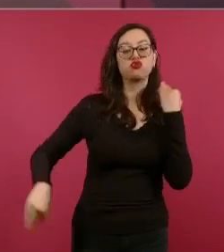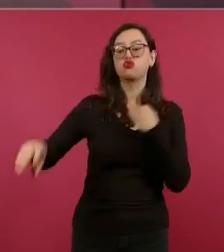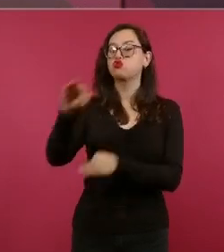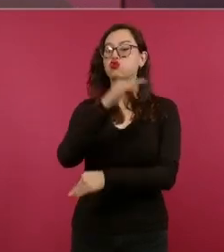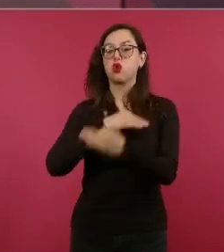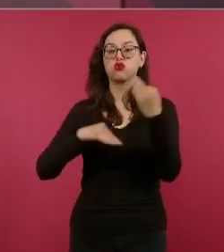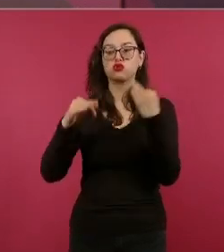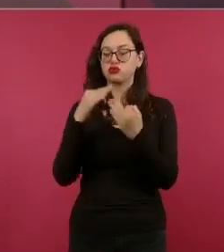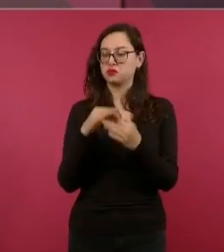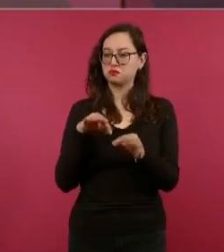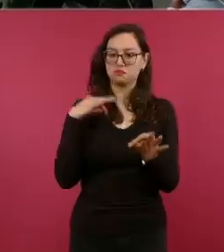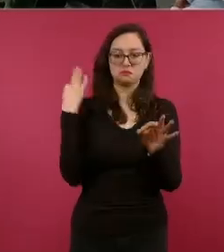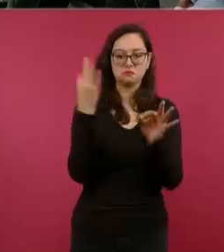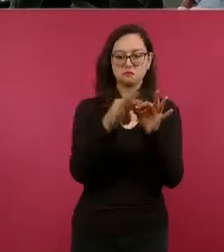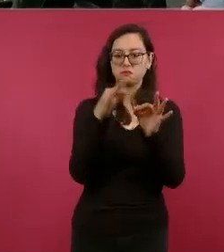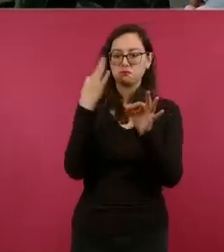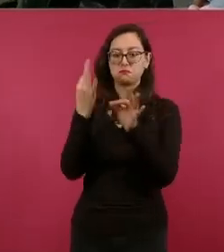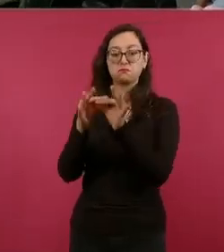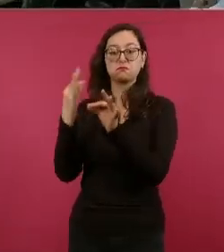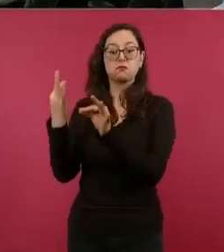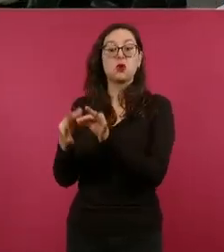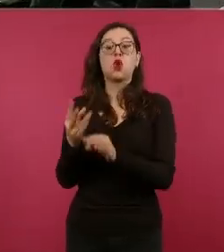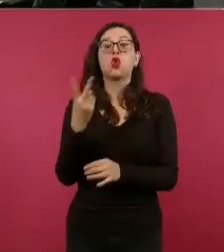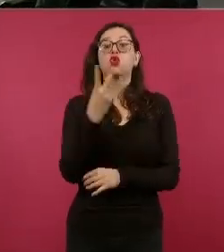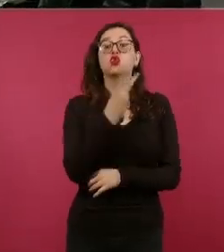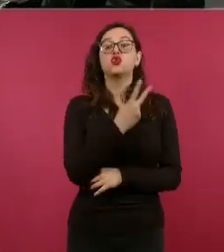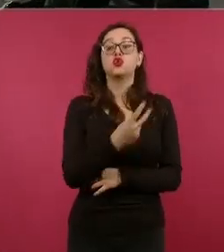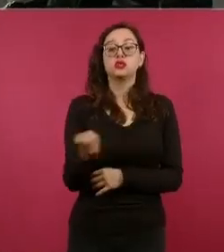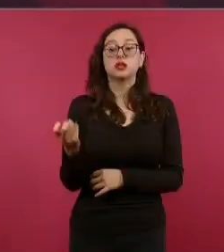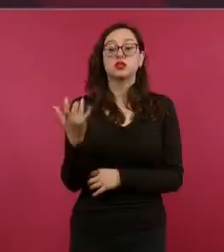más de 250,000